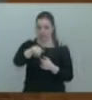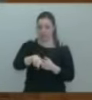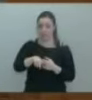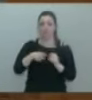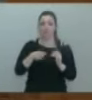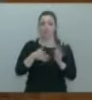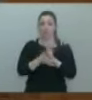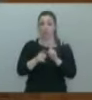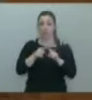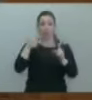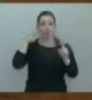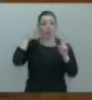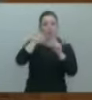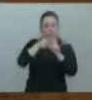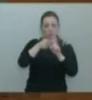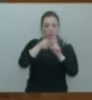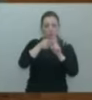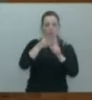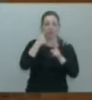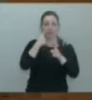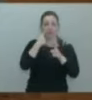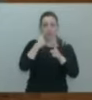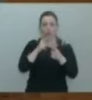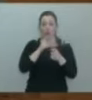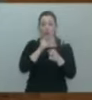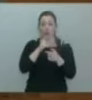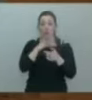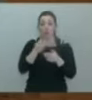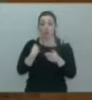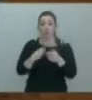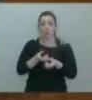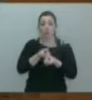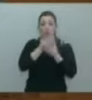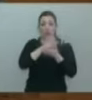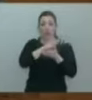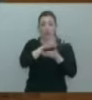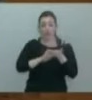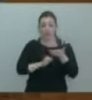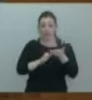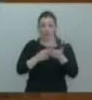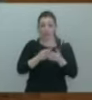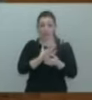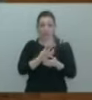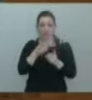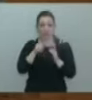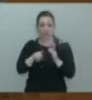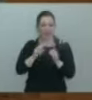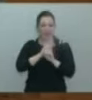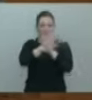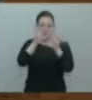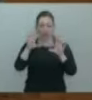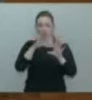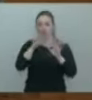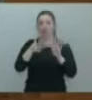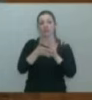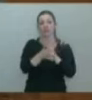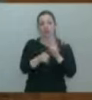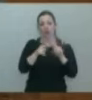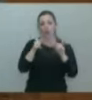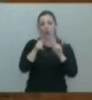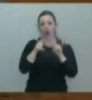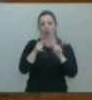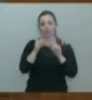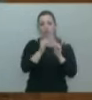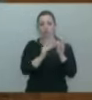esos objetivos. Bien, el informe de la sindicatura también en este punto es muy clara. Hubo un notable incremento